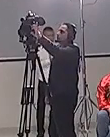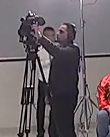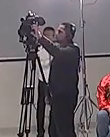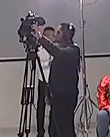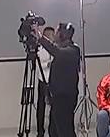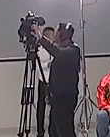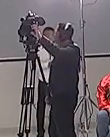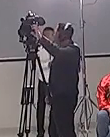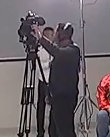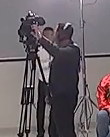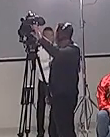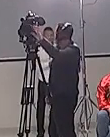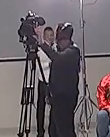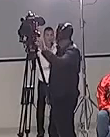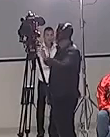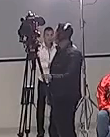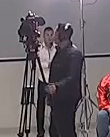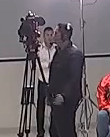¿Cuánto pagaban antes?